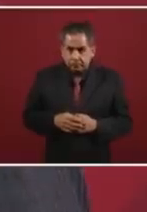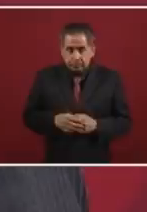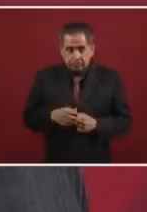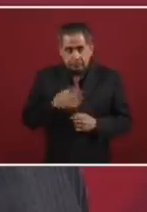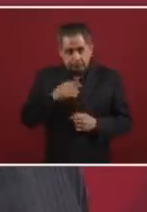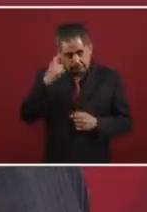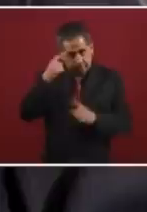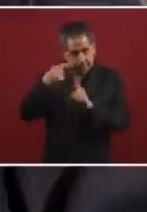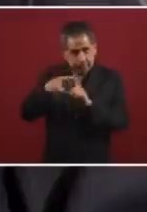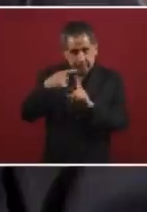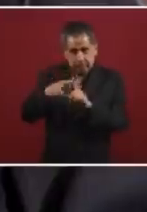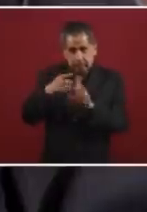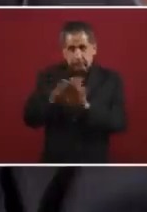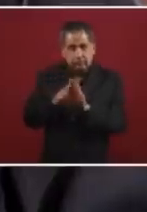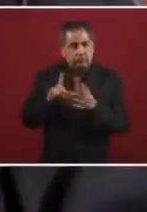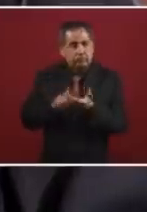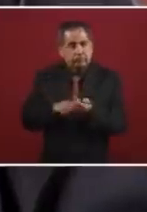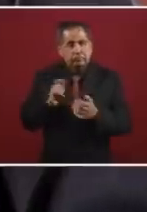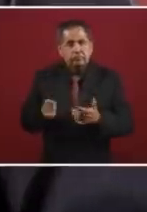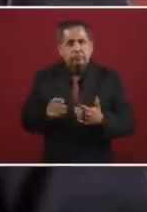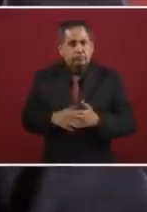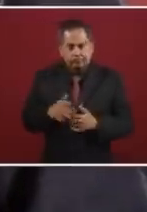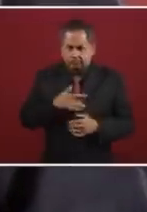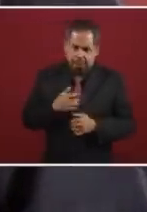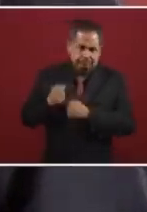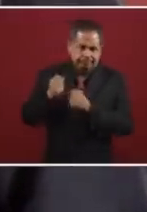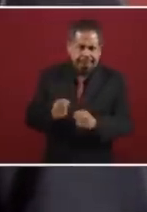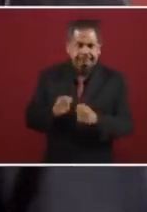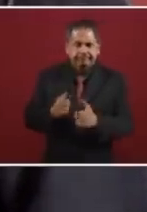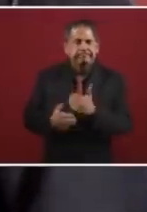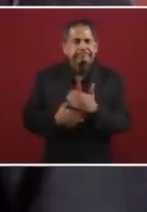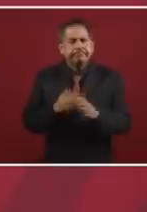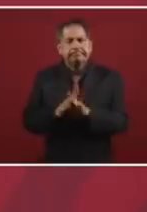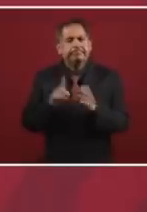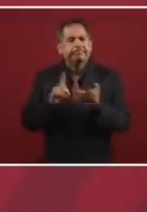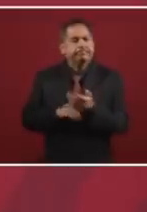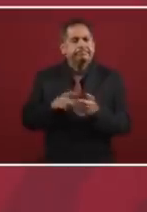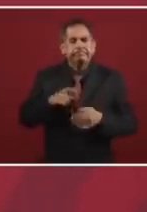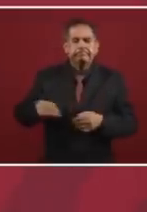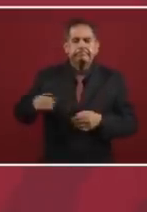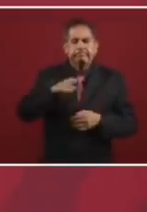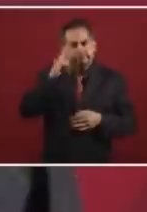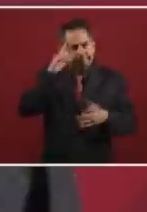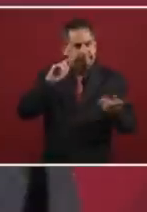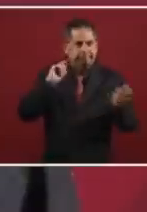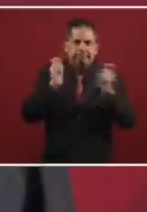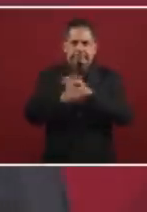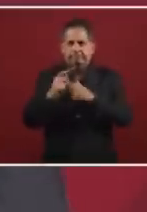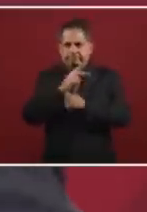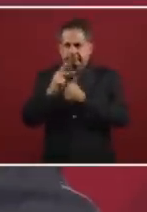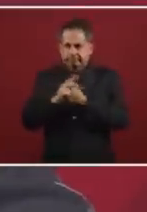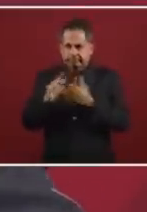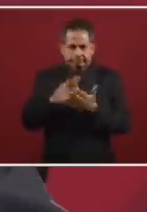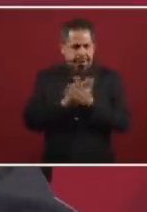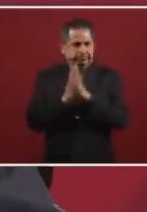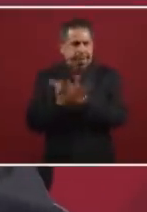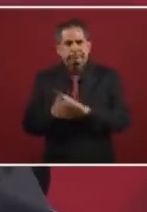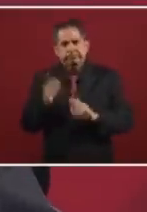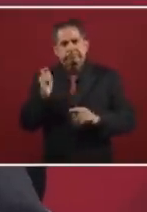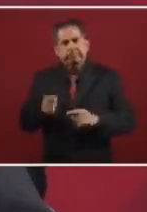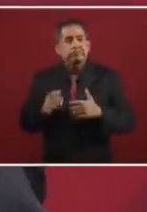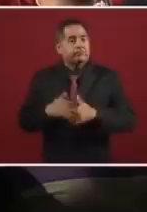optimista estoy seguro de que vamos a lograr la transformación del país porque